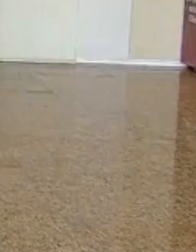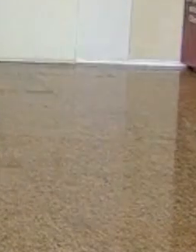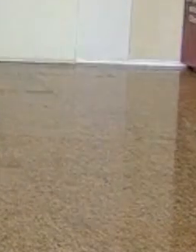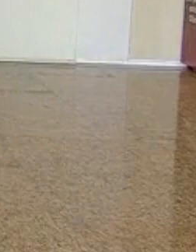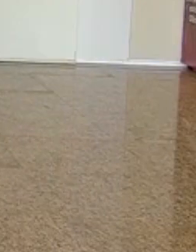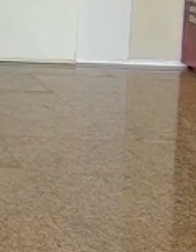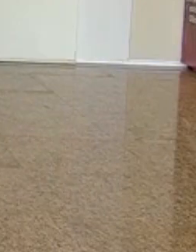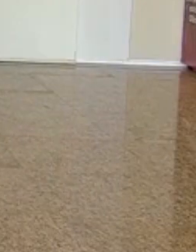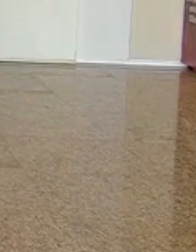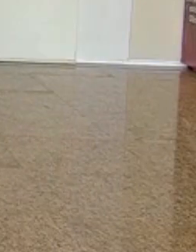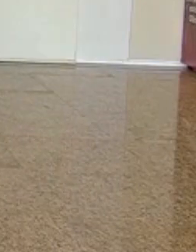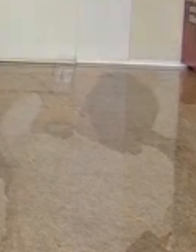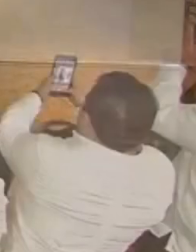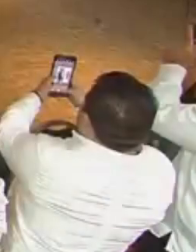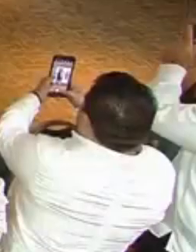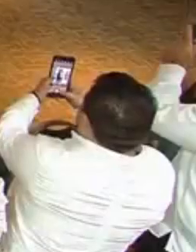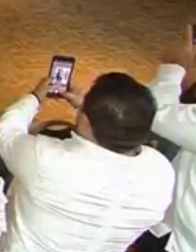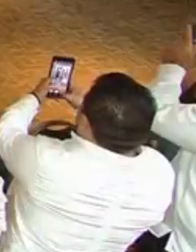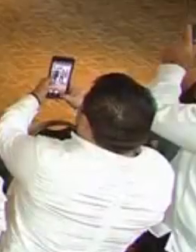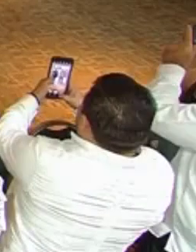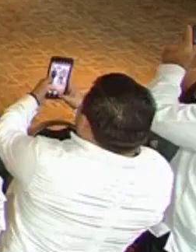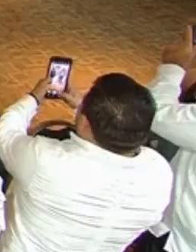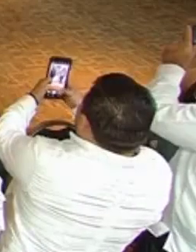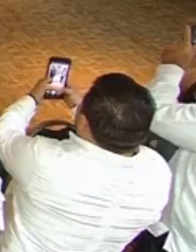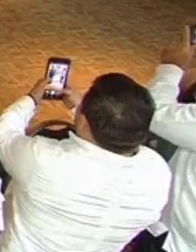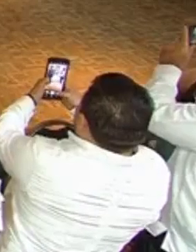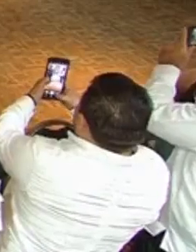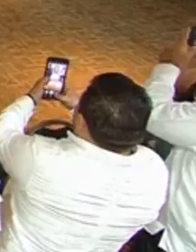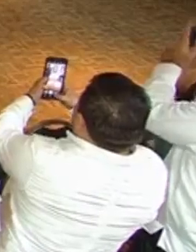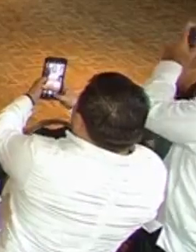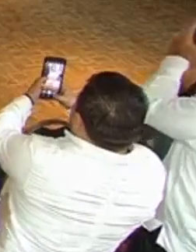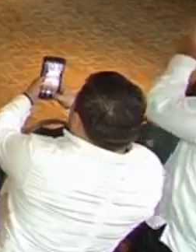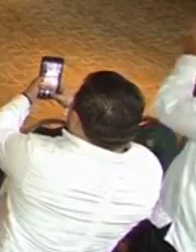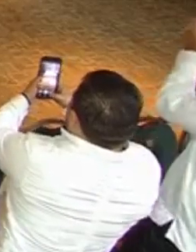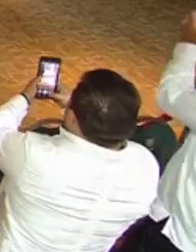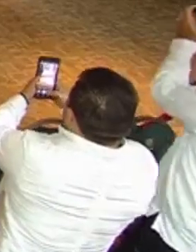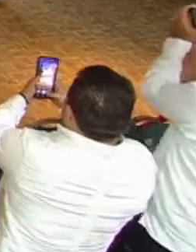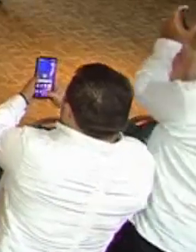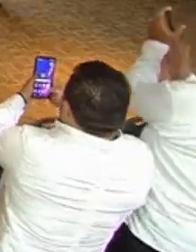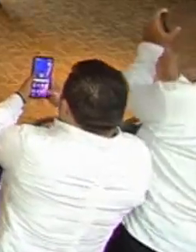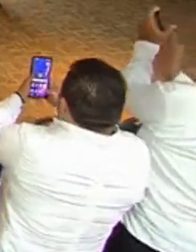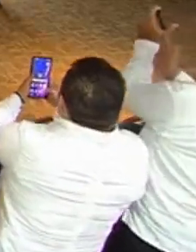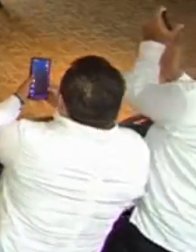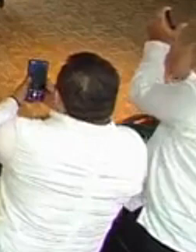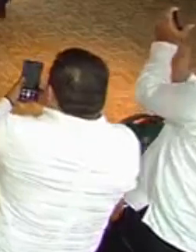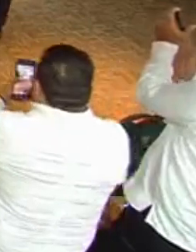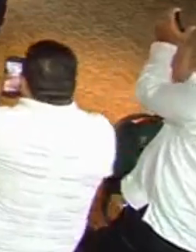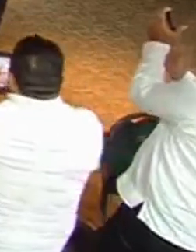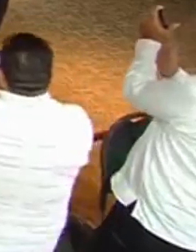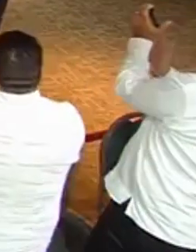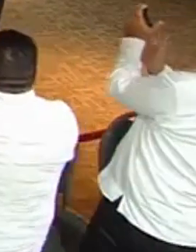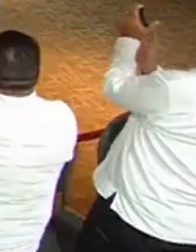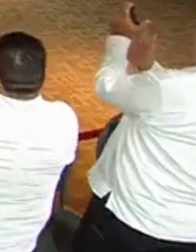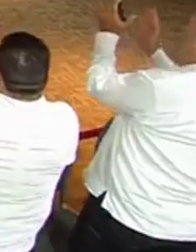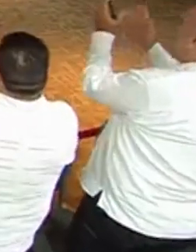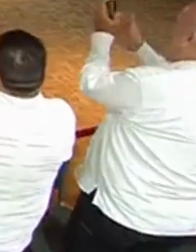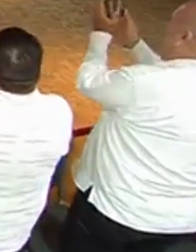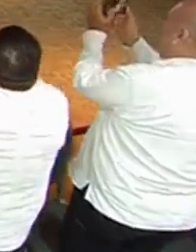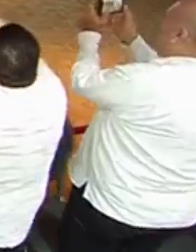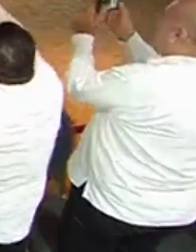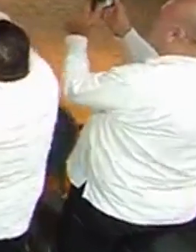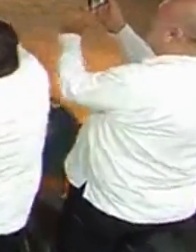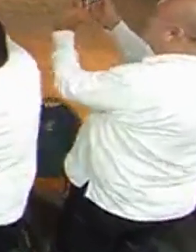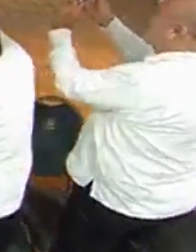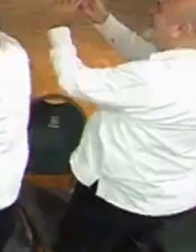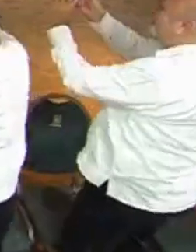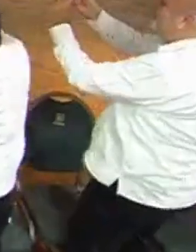pobreza y la desigualdad en el país, que a pesar de los desafíos económicos causados por la pandemia y la inestabilidad mundial,